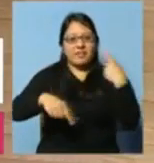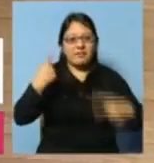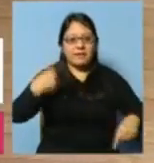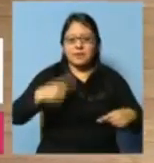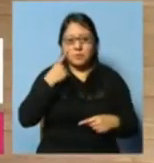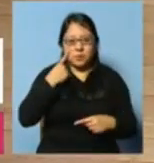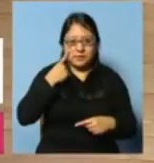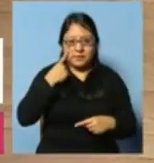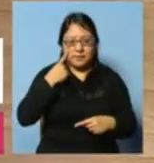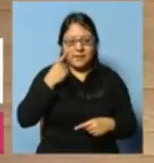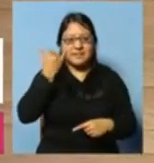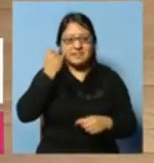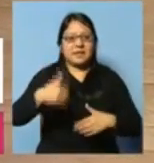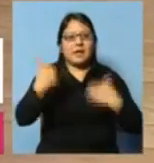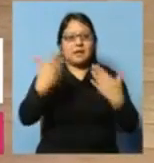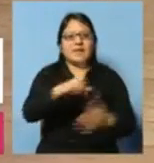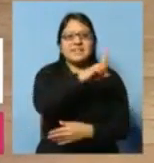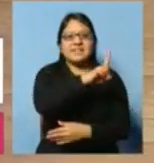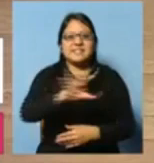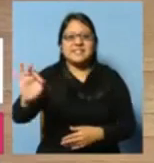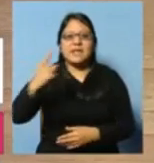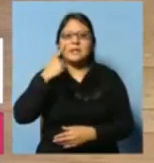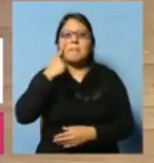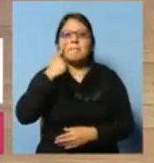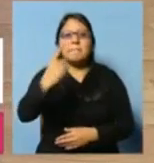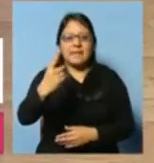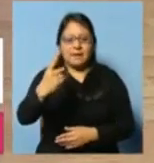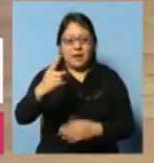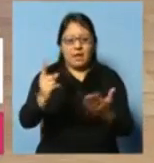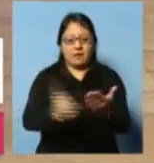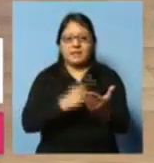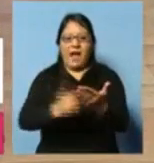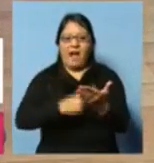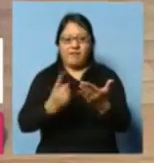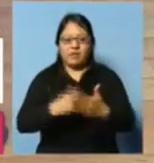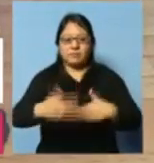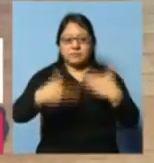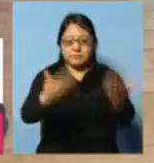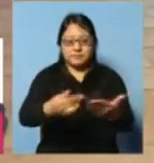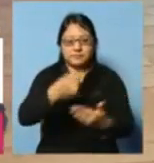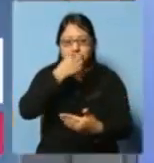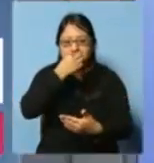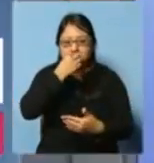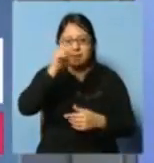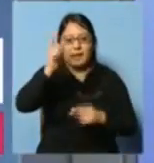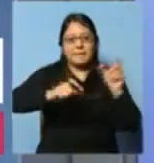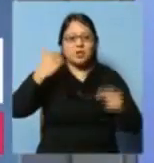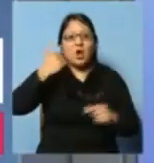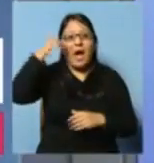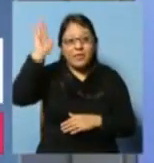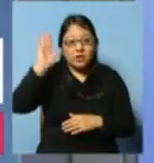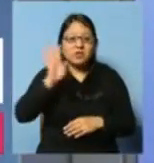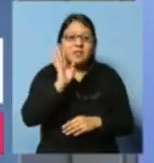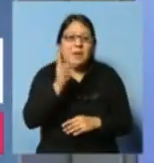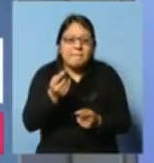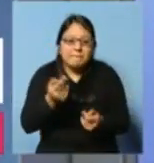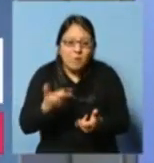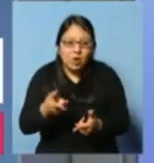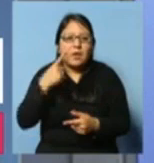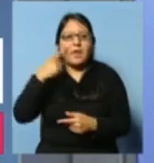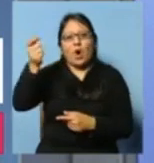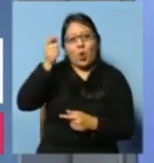llevamos entregadas a más de 100 mil unidades a aquellos adultos mayores que tengan los haberes mínimos jubilatorios